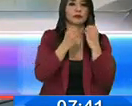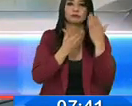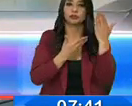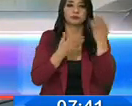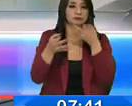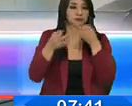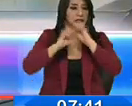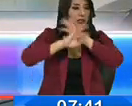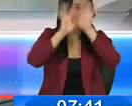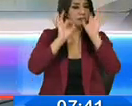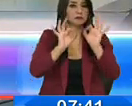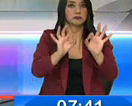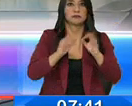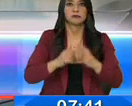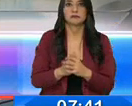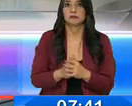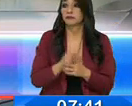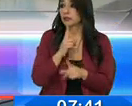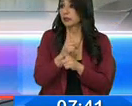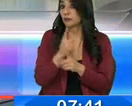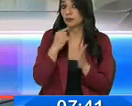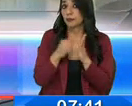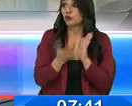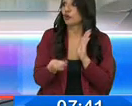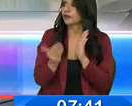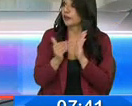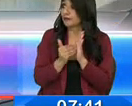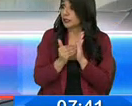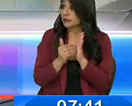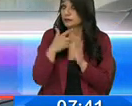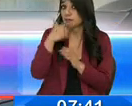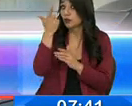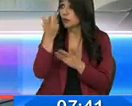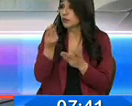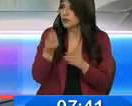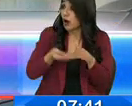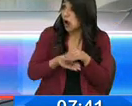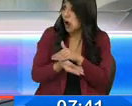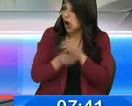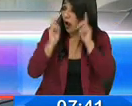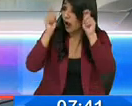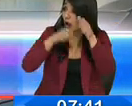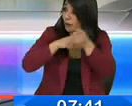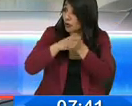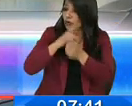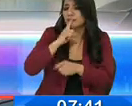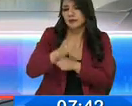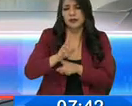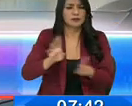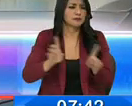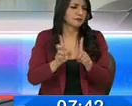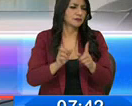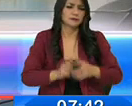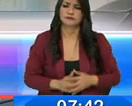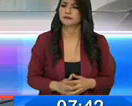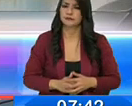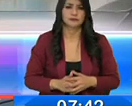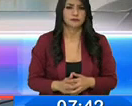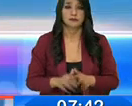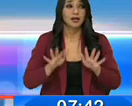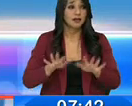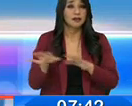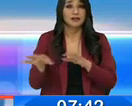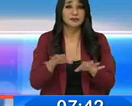claras de pero que estas hay que transparentar. ¿Pero a nadie le conviene que se repita un arroz verde, que fue tan vergonzoso? No, o sea, bajo ningún punto de vista, yo creo que esas